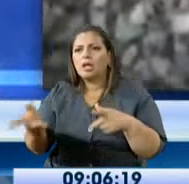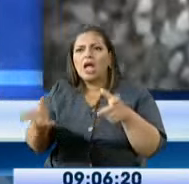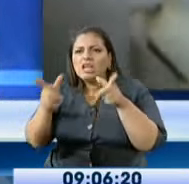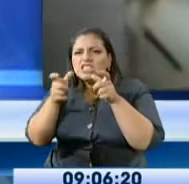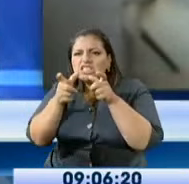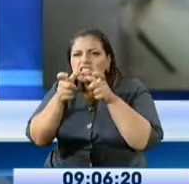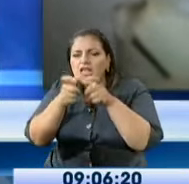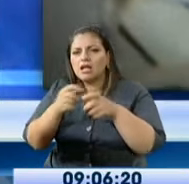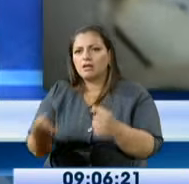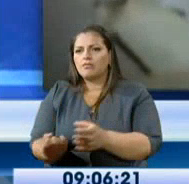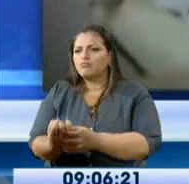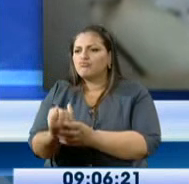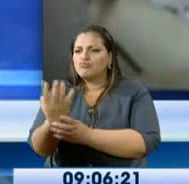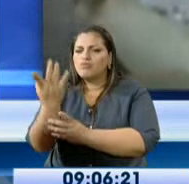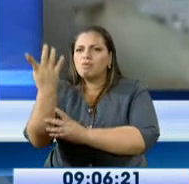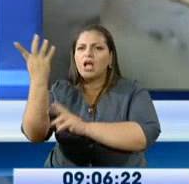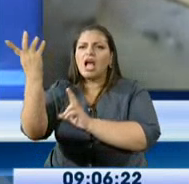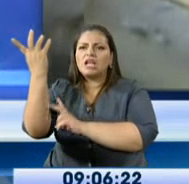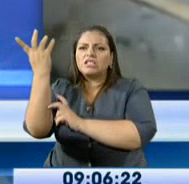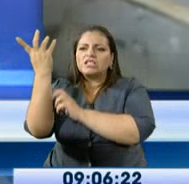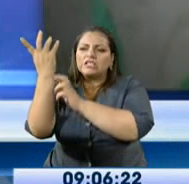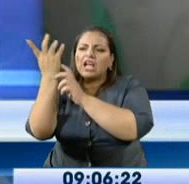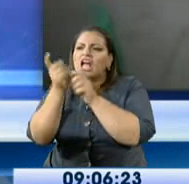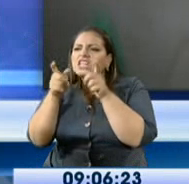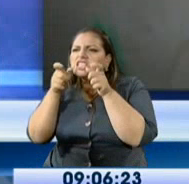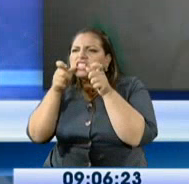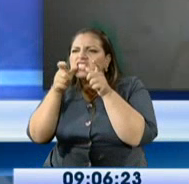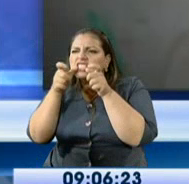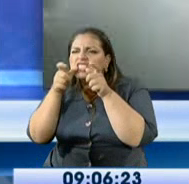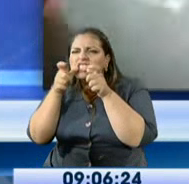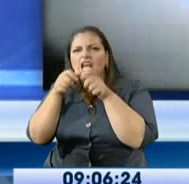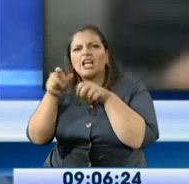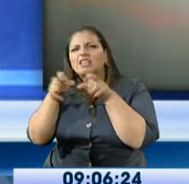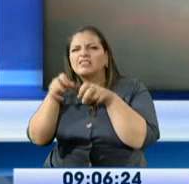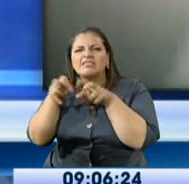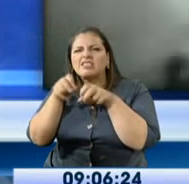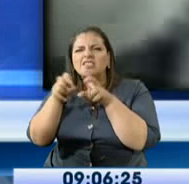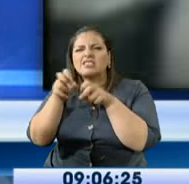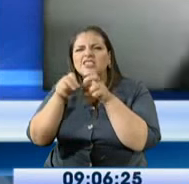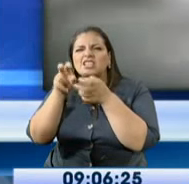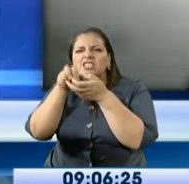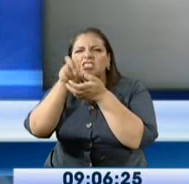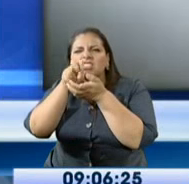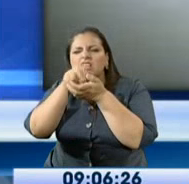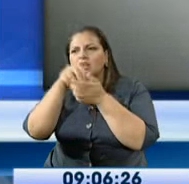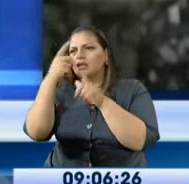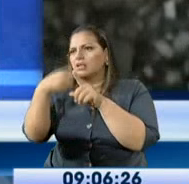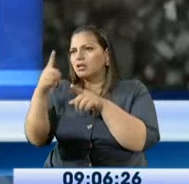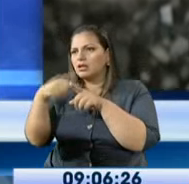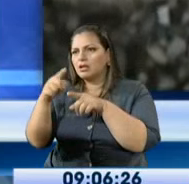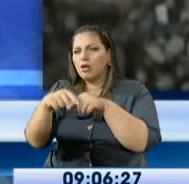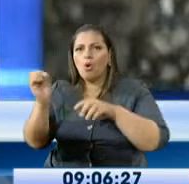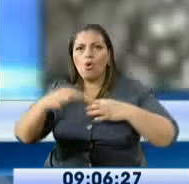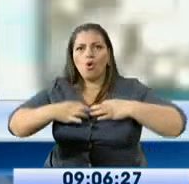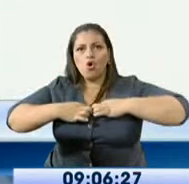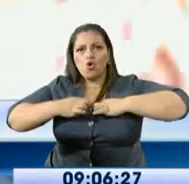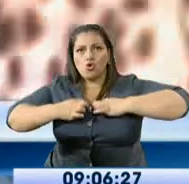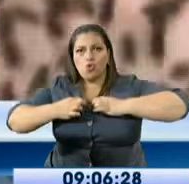hojas, de plantitas, de la tela, le encanta también rodar lo que es la tela, no son vectores de